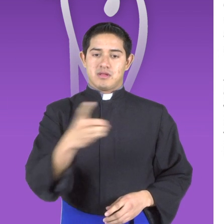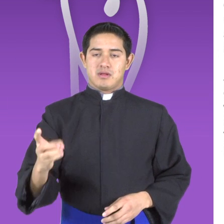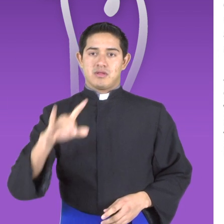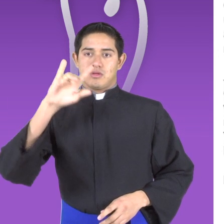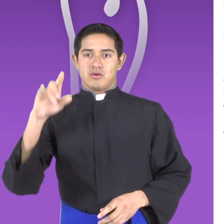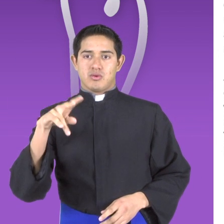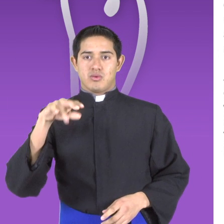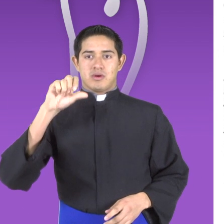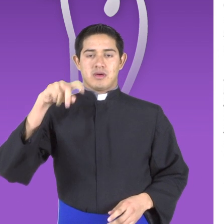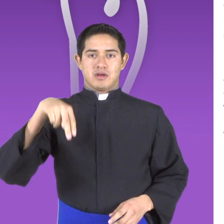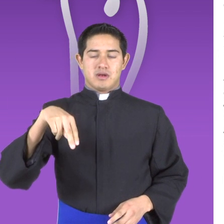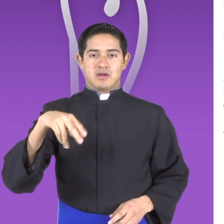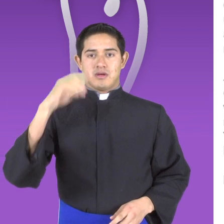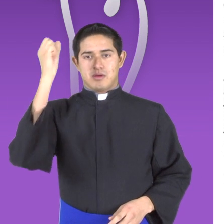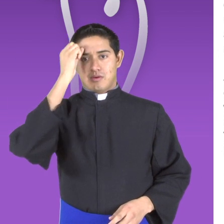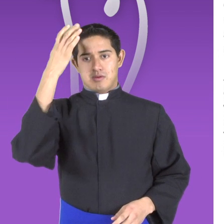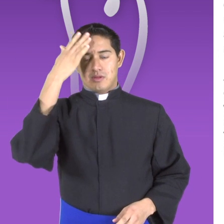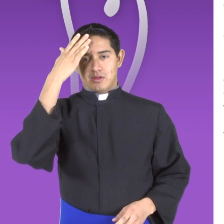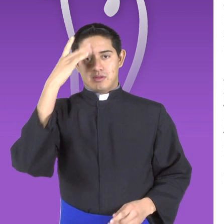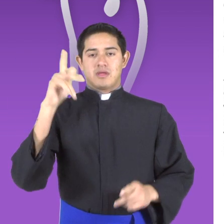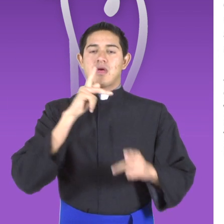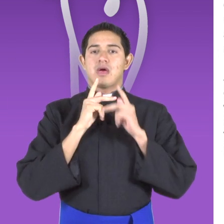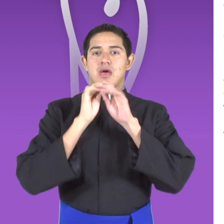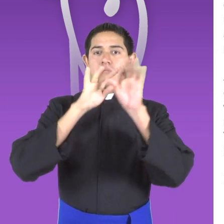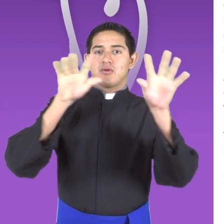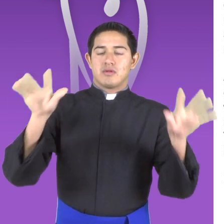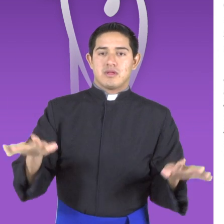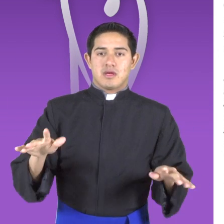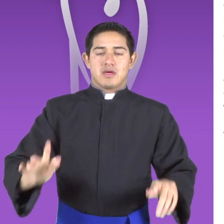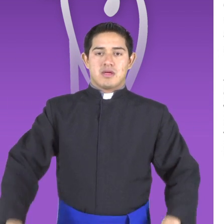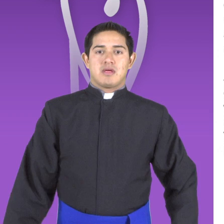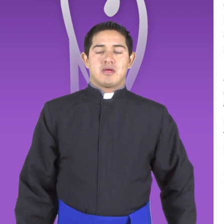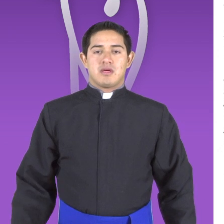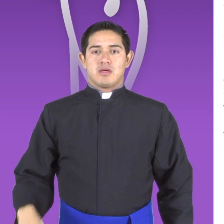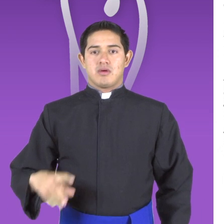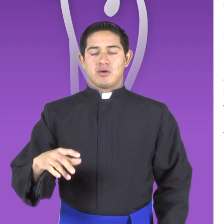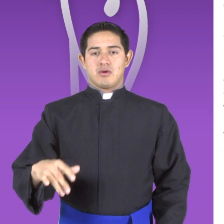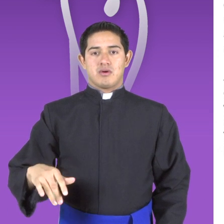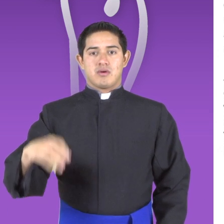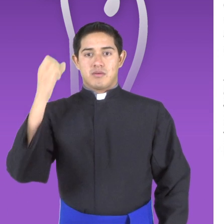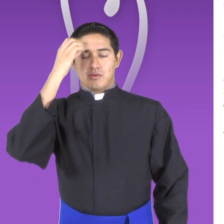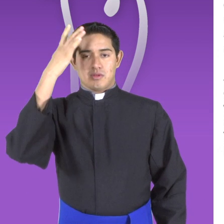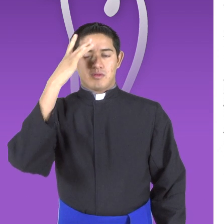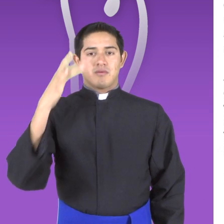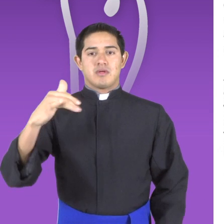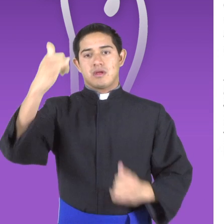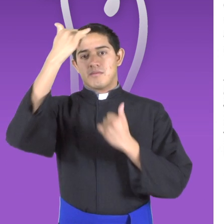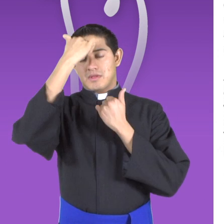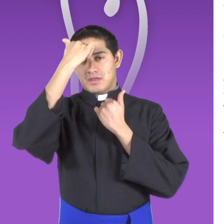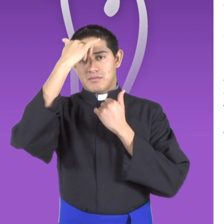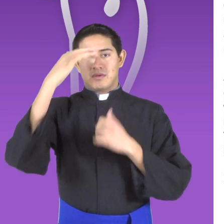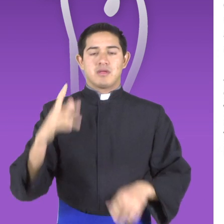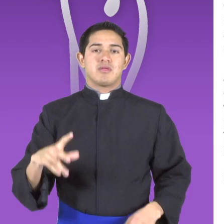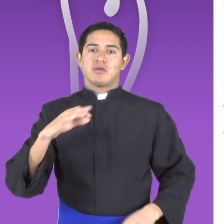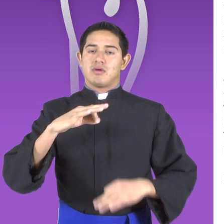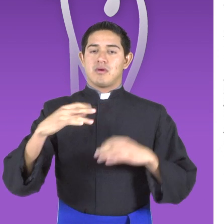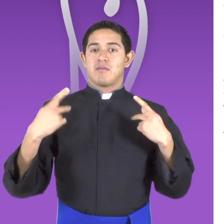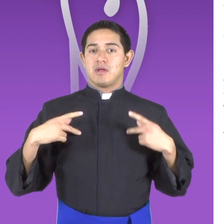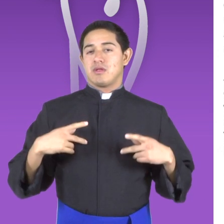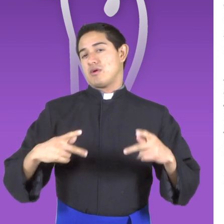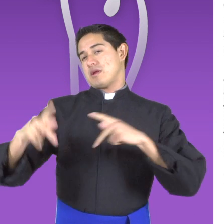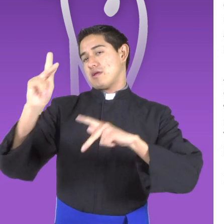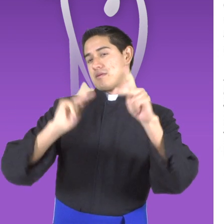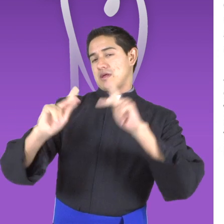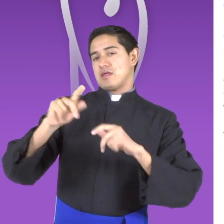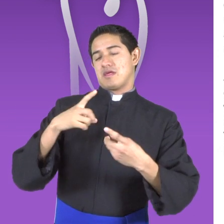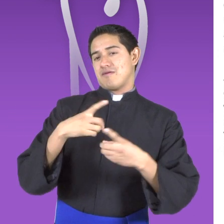desierto Juan el Bautista, predicando un bautismo de arrepentimiento, para el perdón de los pecados. A él acudían toda